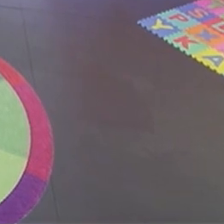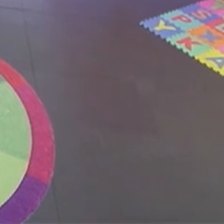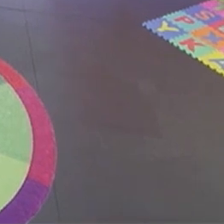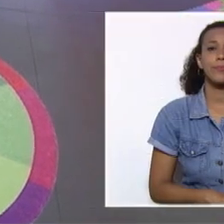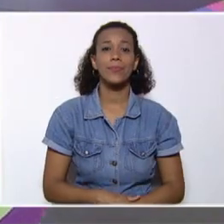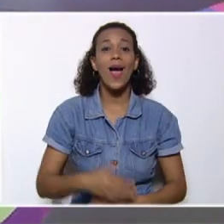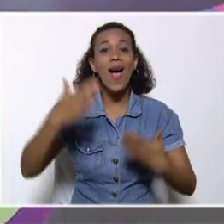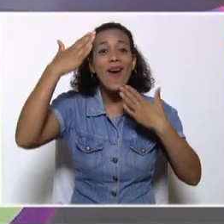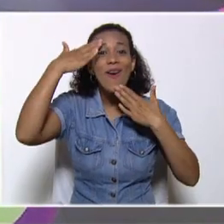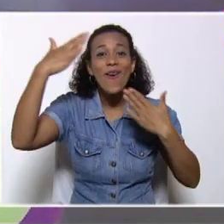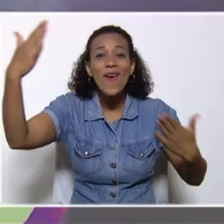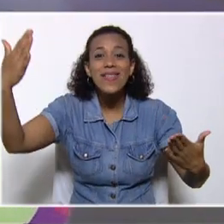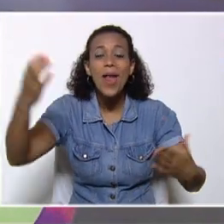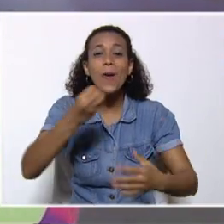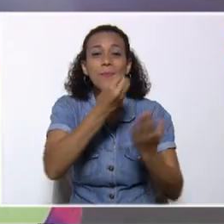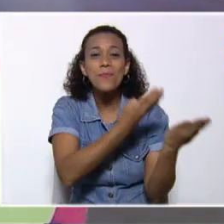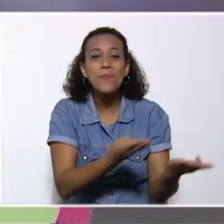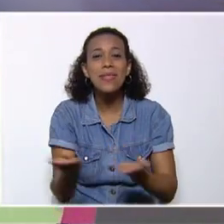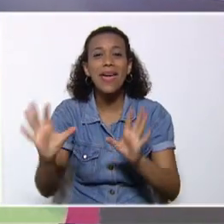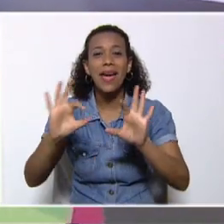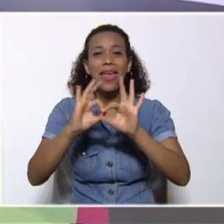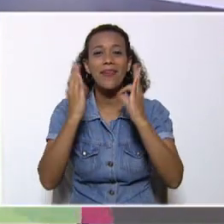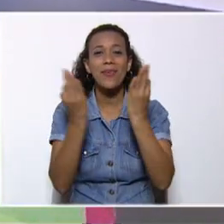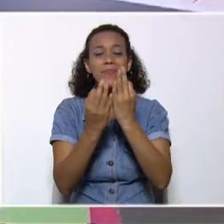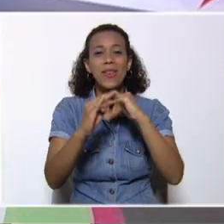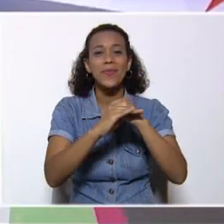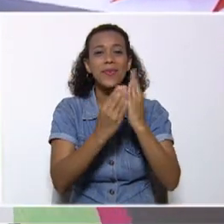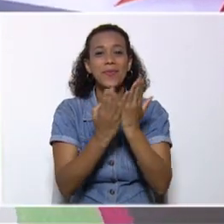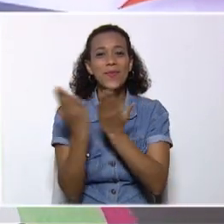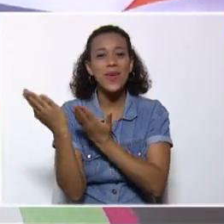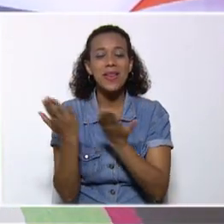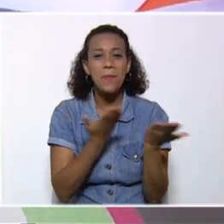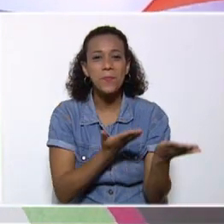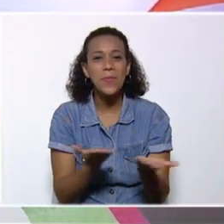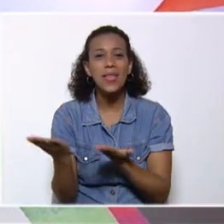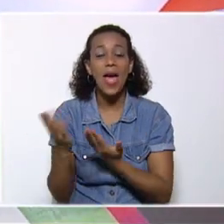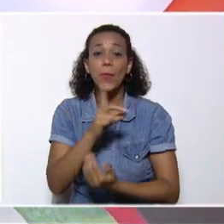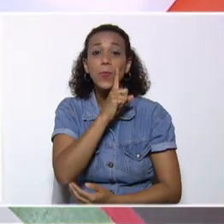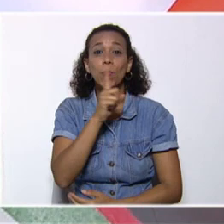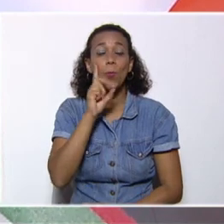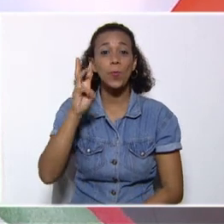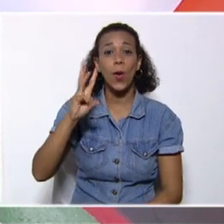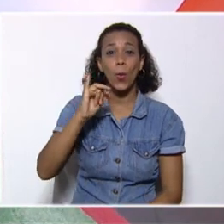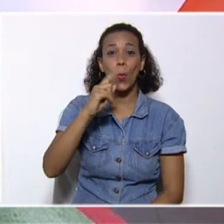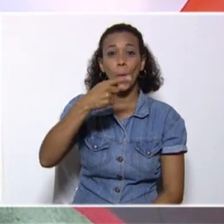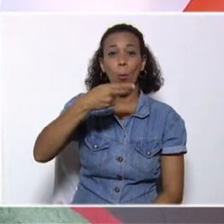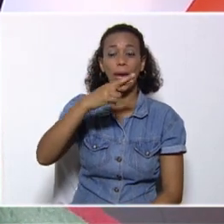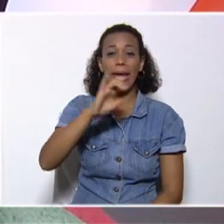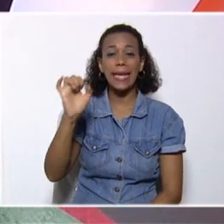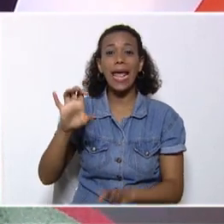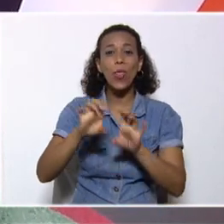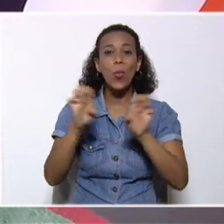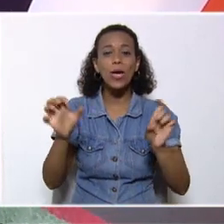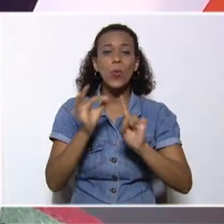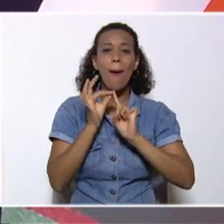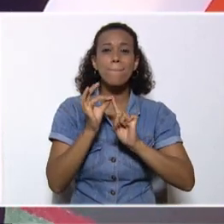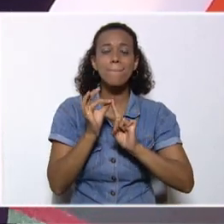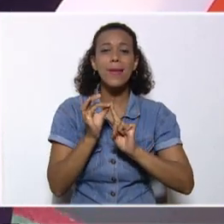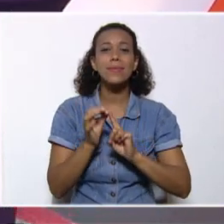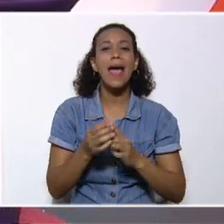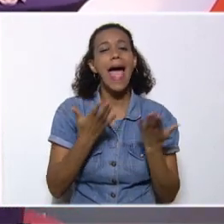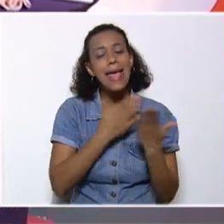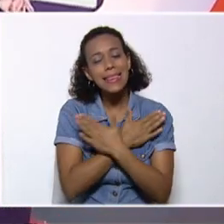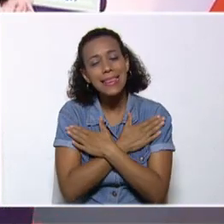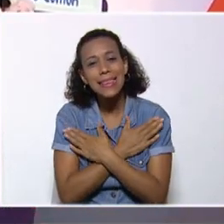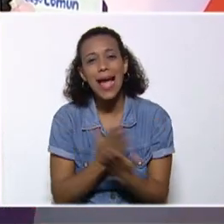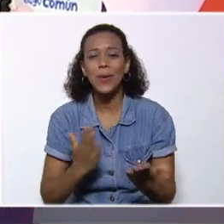Hola, un cordial saludo a todos. Bienvenidos a su programa Cada Familia, Una Escuela. Mi nombre es Winnie Testa, soy docente de educación especial. Encantada